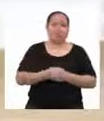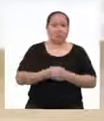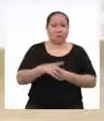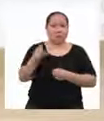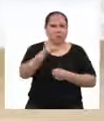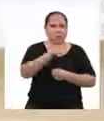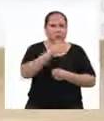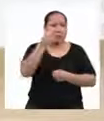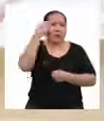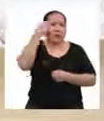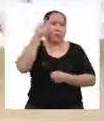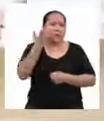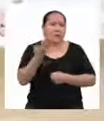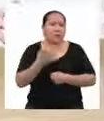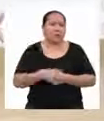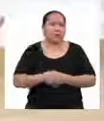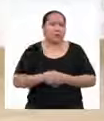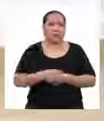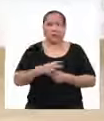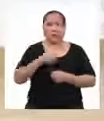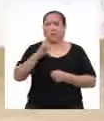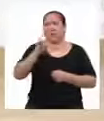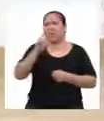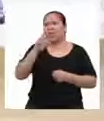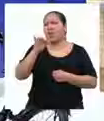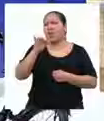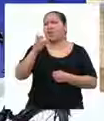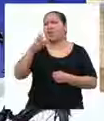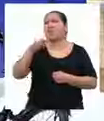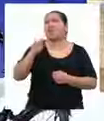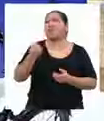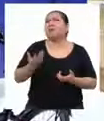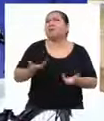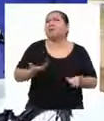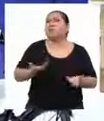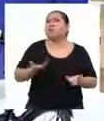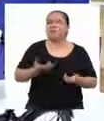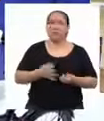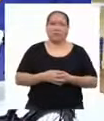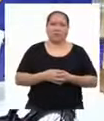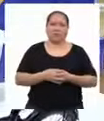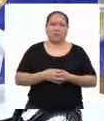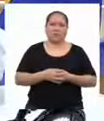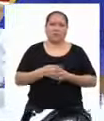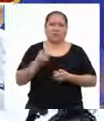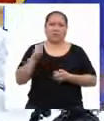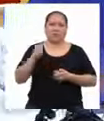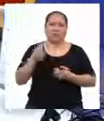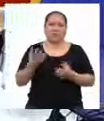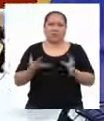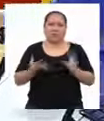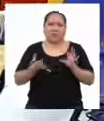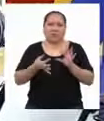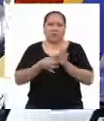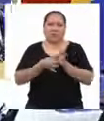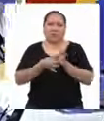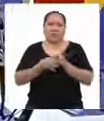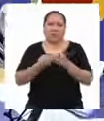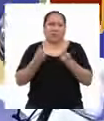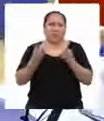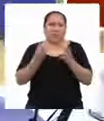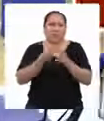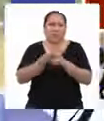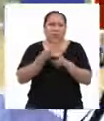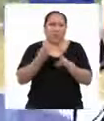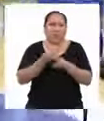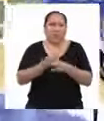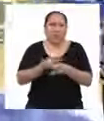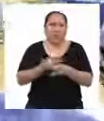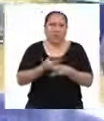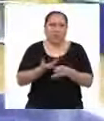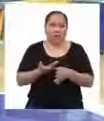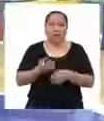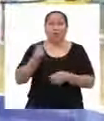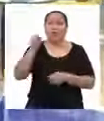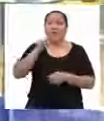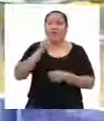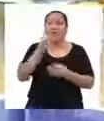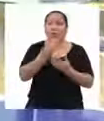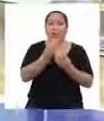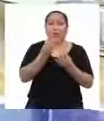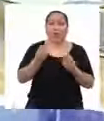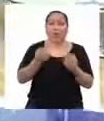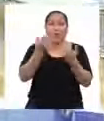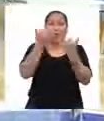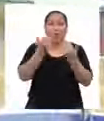Ustedes dirán, Yeremis, ¿y qué tiene que ver con la matemática? Pues muchísimo. Y